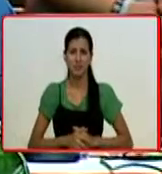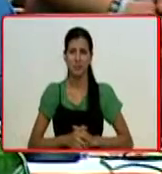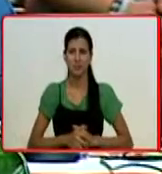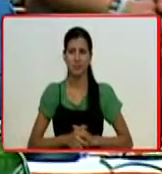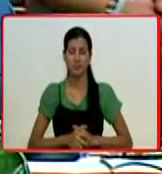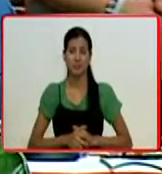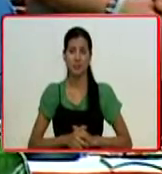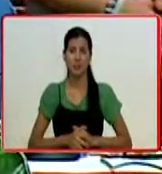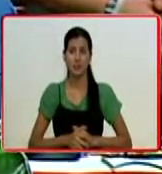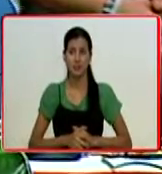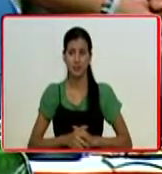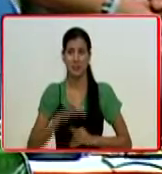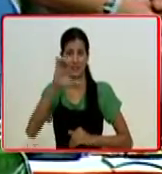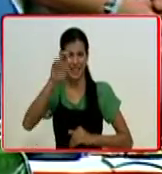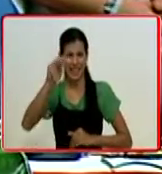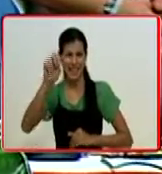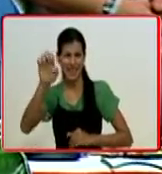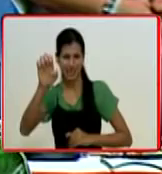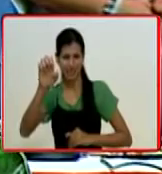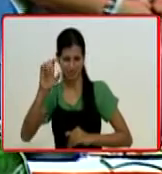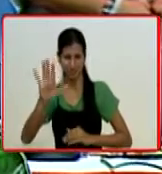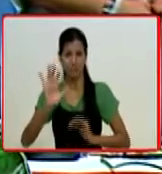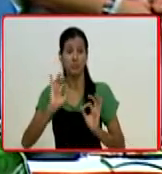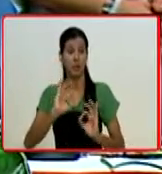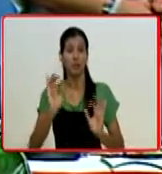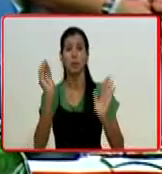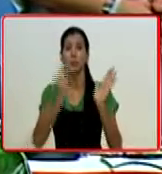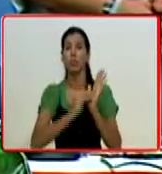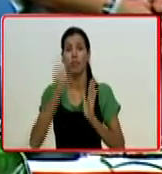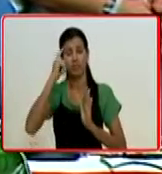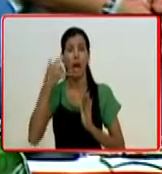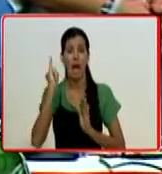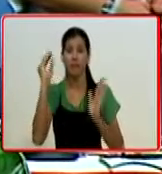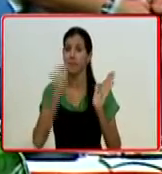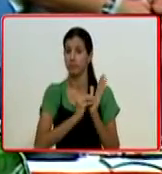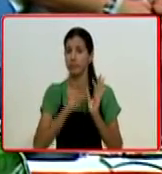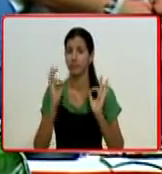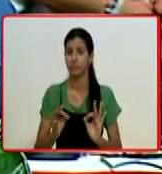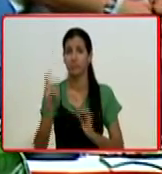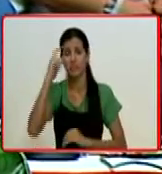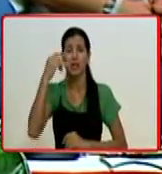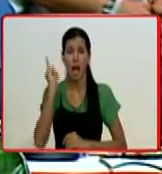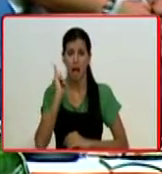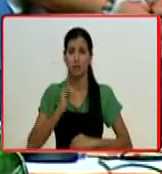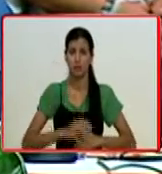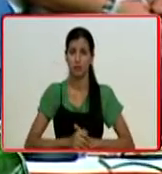Ya el CNE fijó fecha para elecciones.